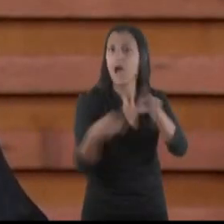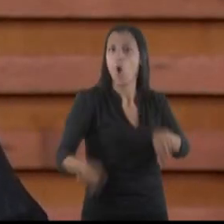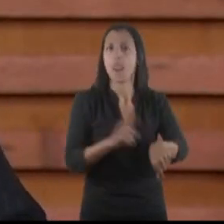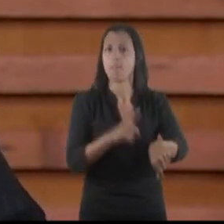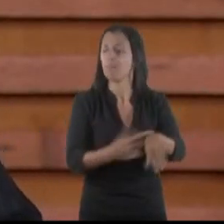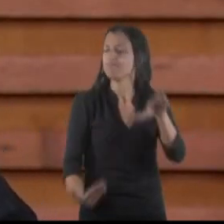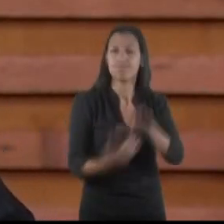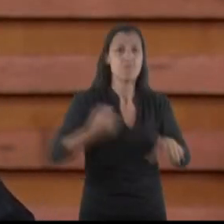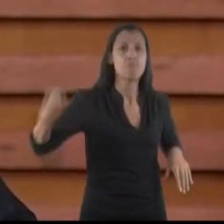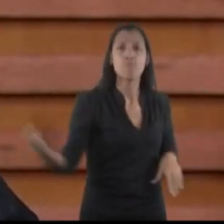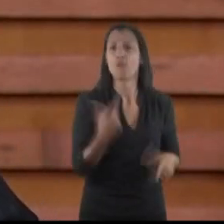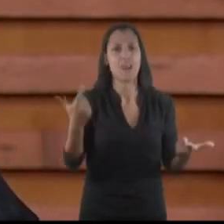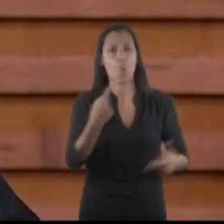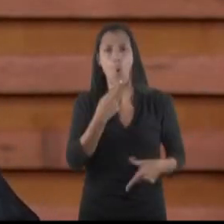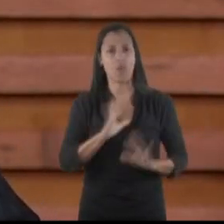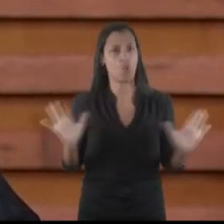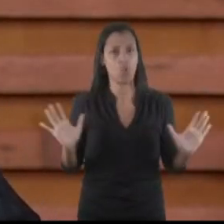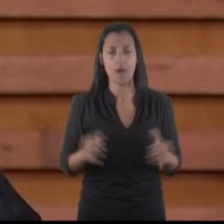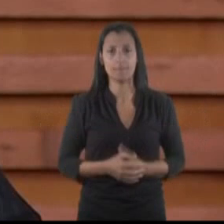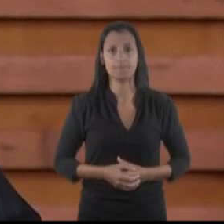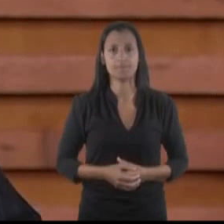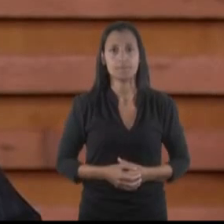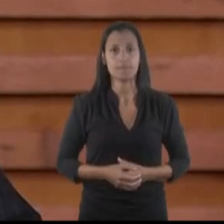Centrales, absolutamente centrales.